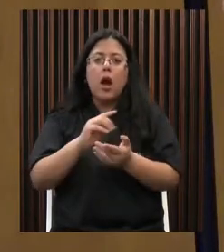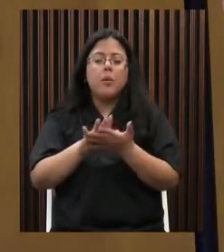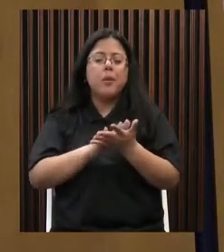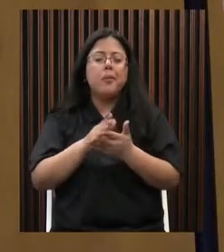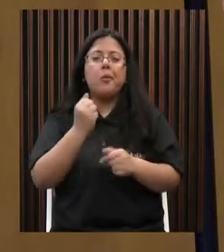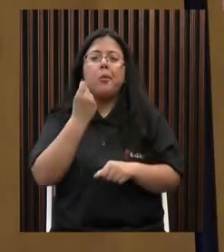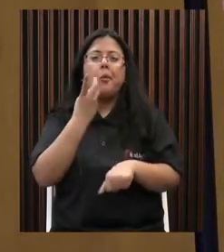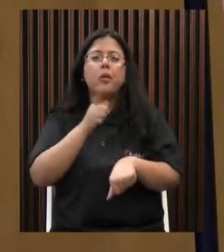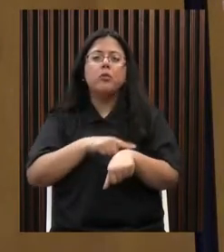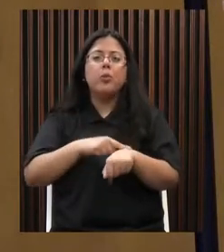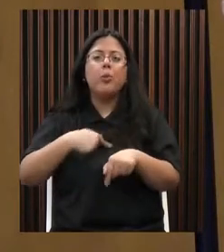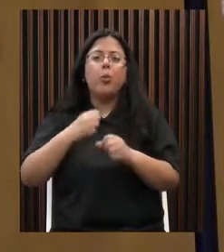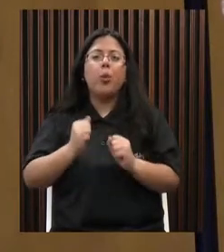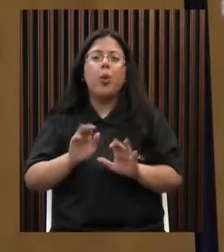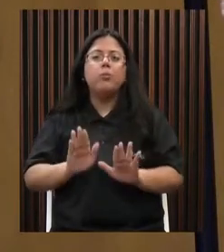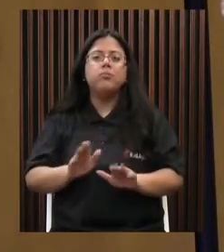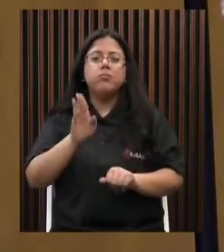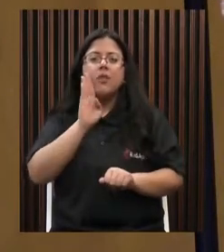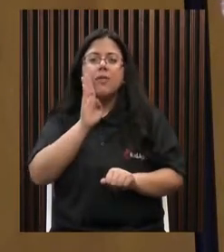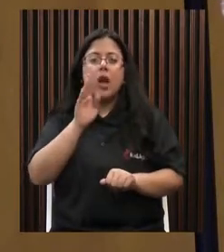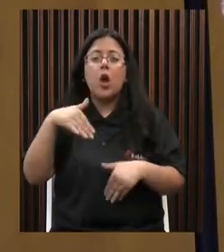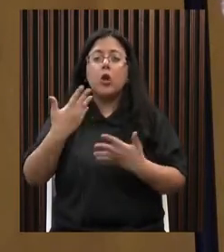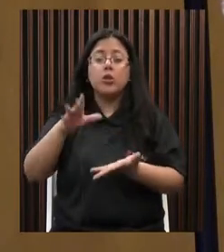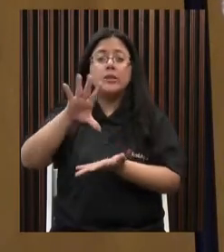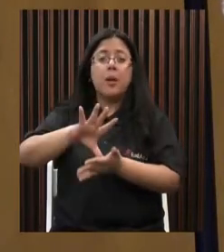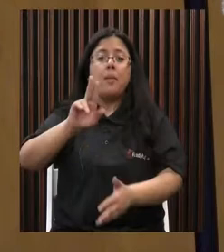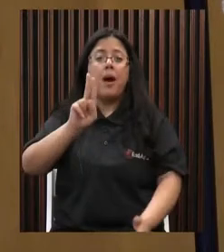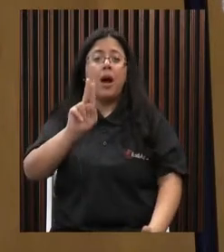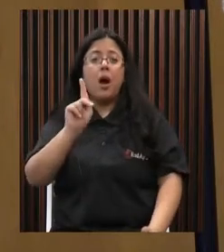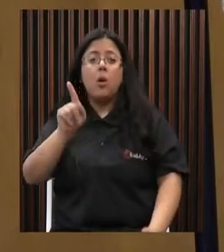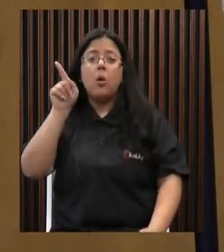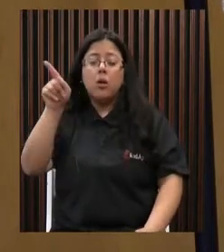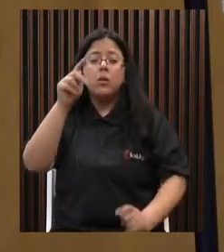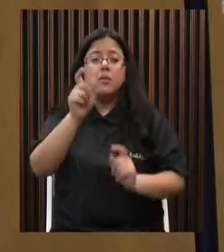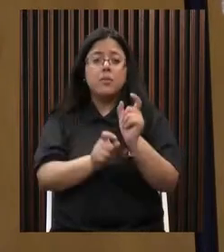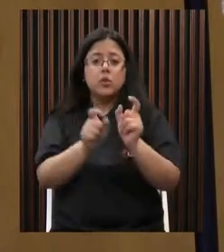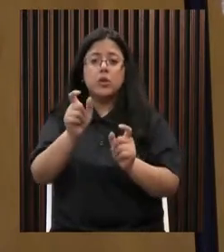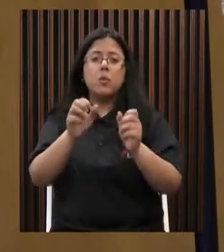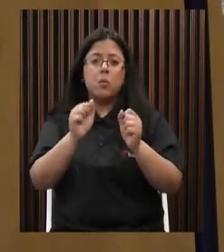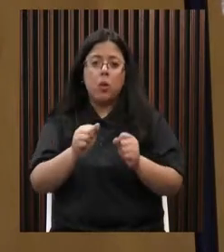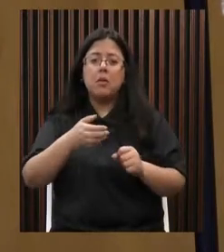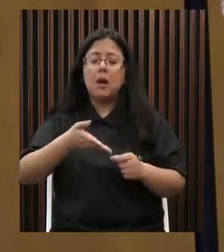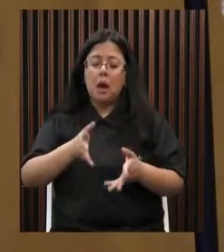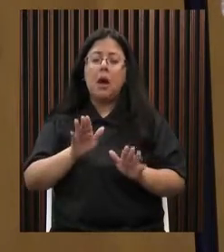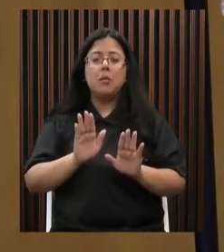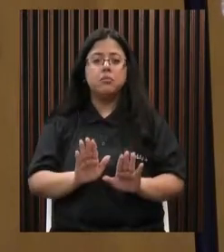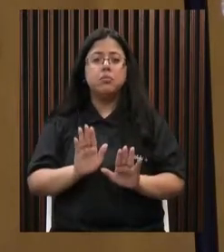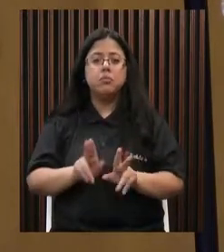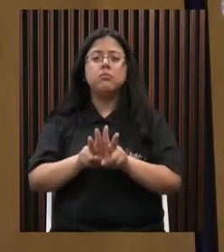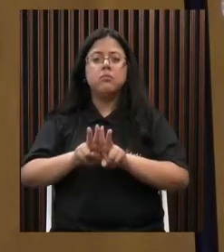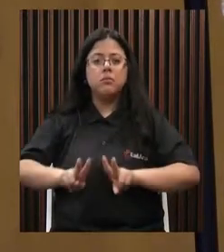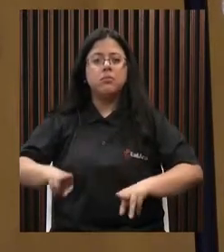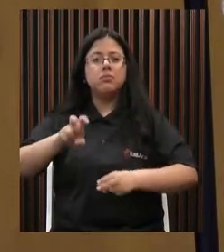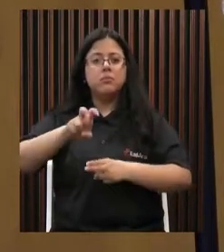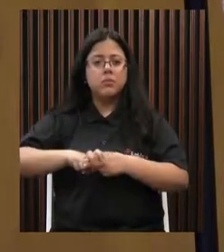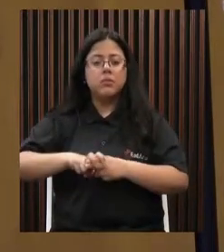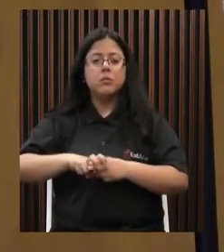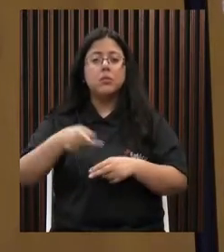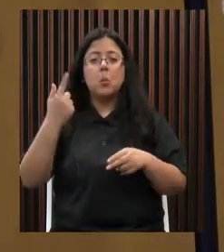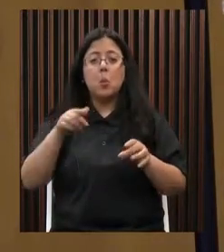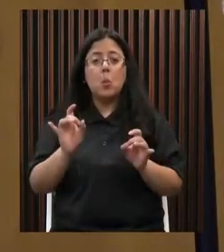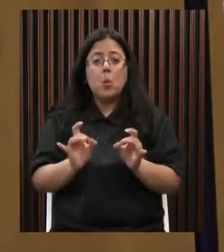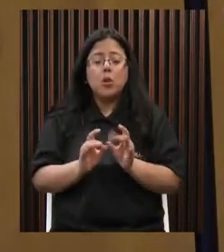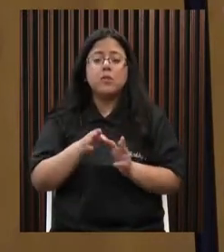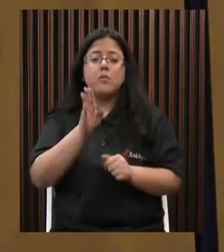ahí. Entonces, en Reino Unido, las personas ahí pueden permanecer más tiempo. Podría haber a lo mejor